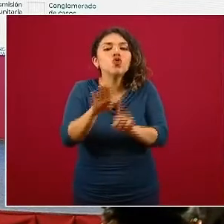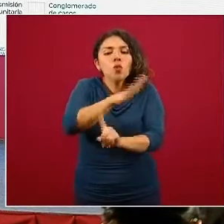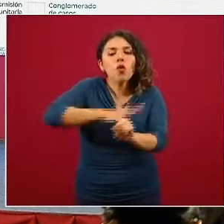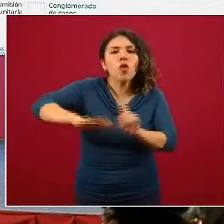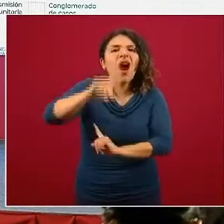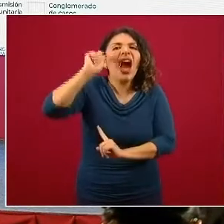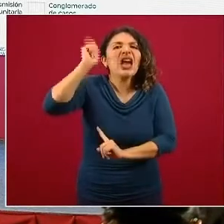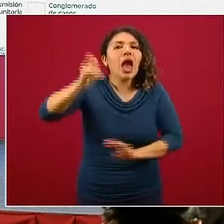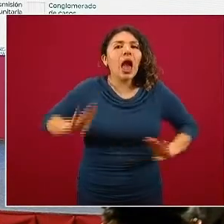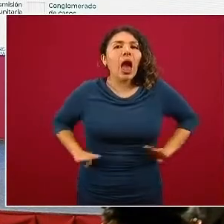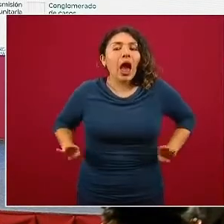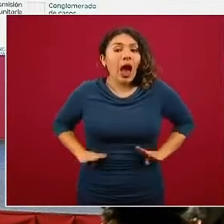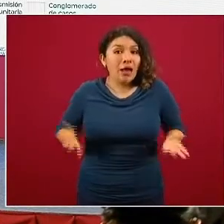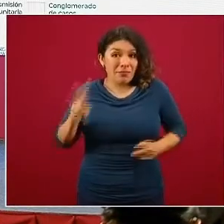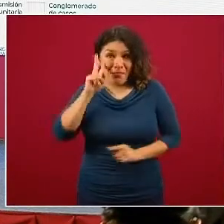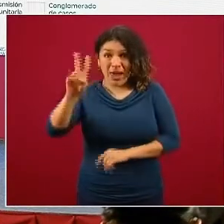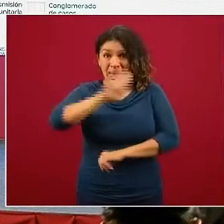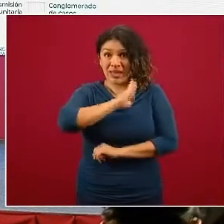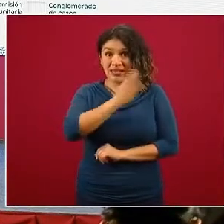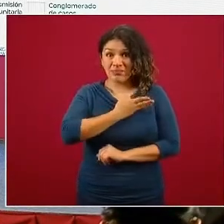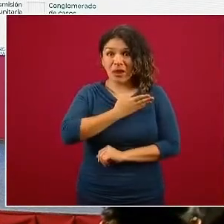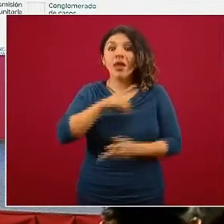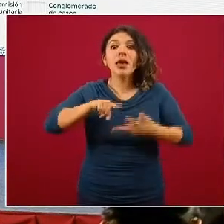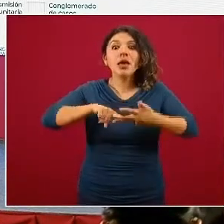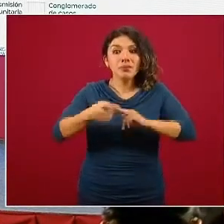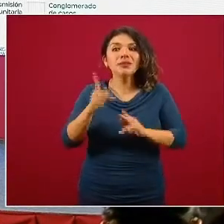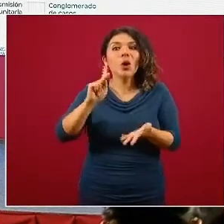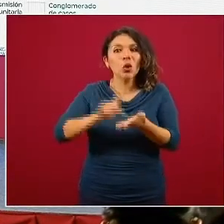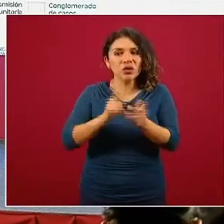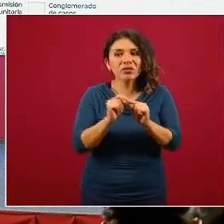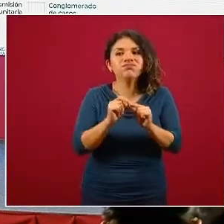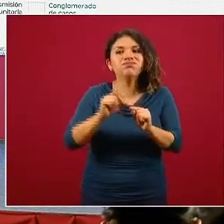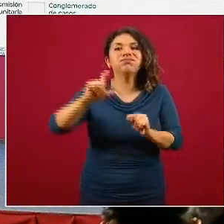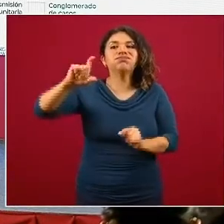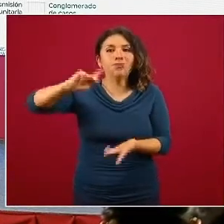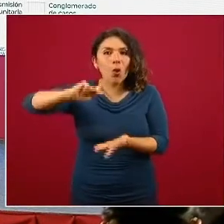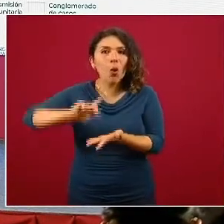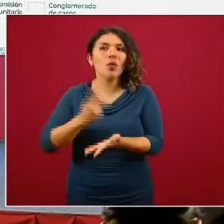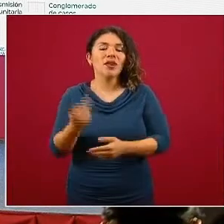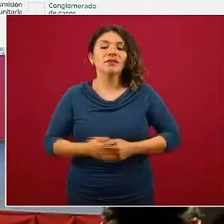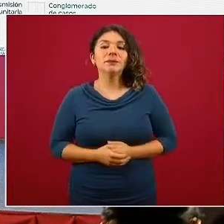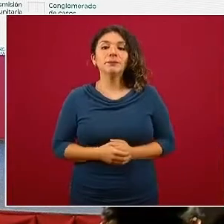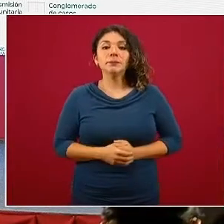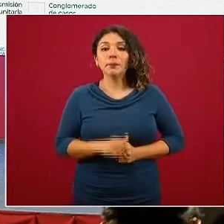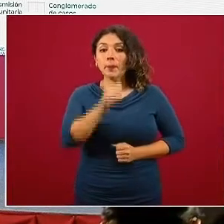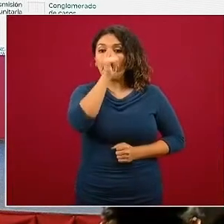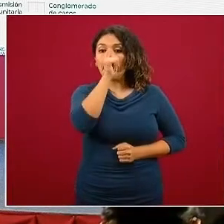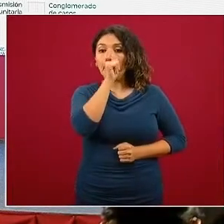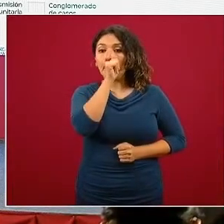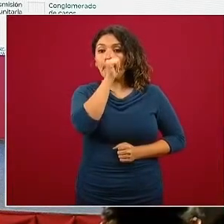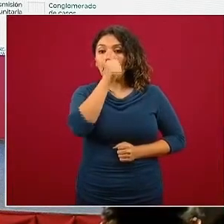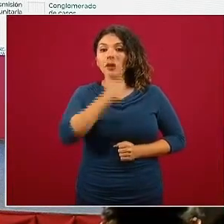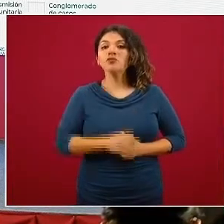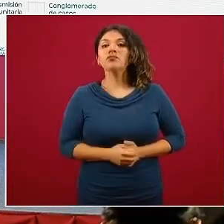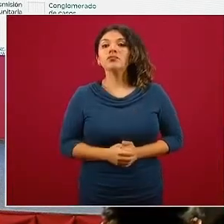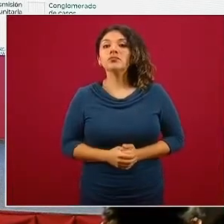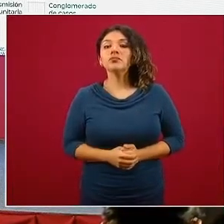que se esté viviendo. Como vemos, España pues empieza con un incremento de casos nuevamente. ¿Me puede pasar la siguiente?